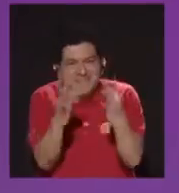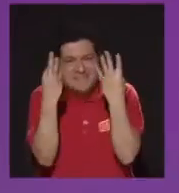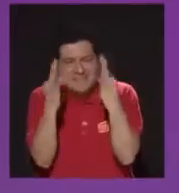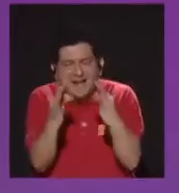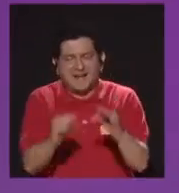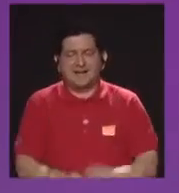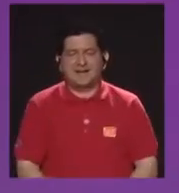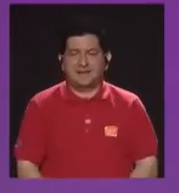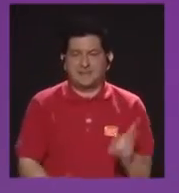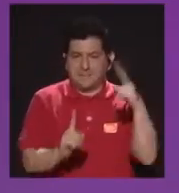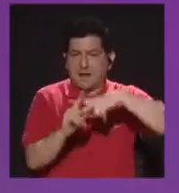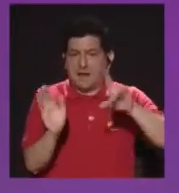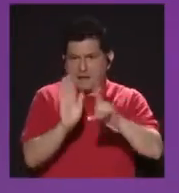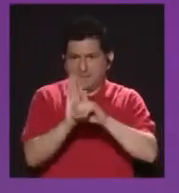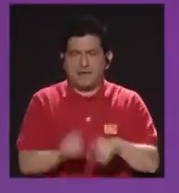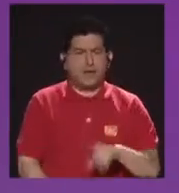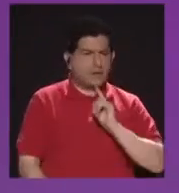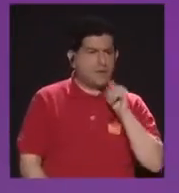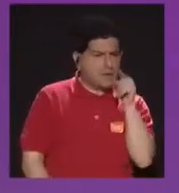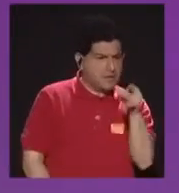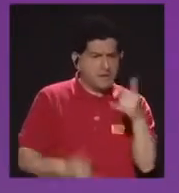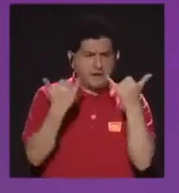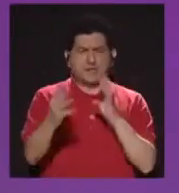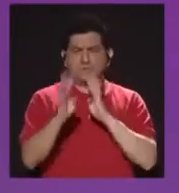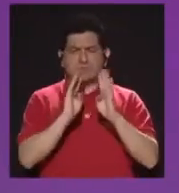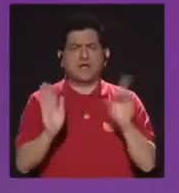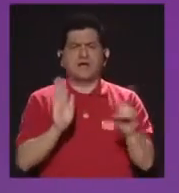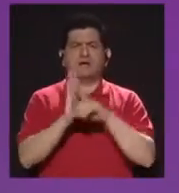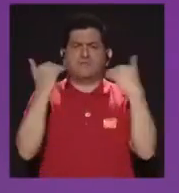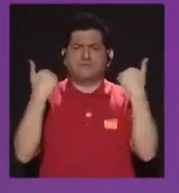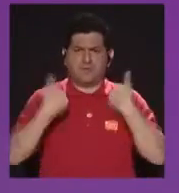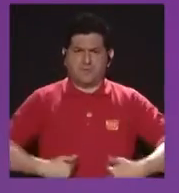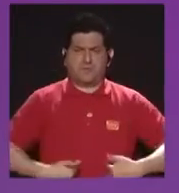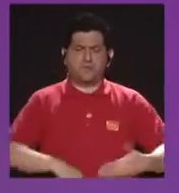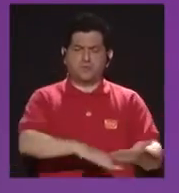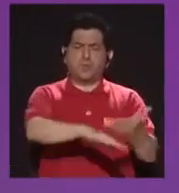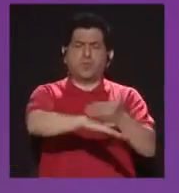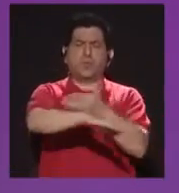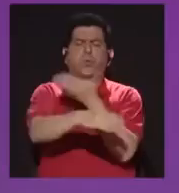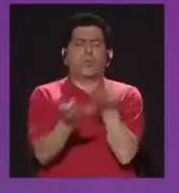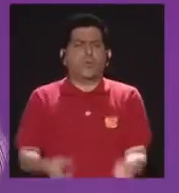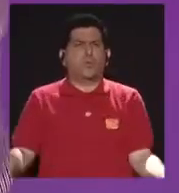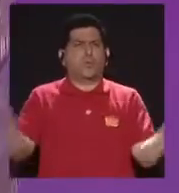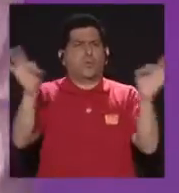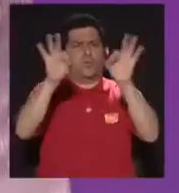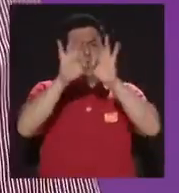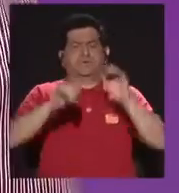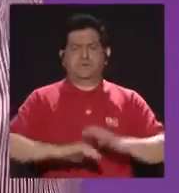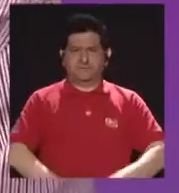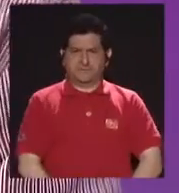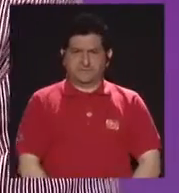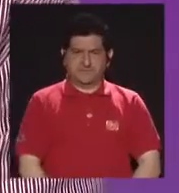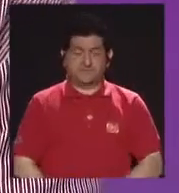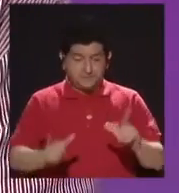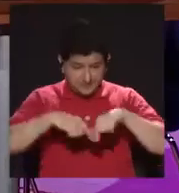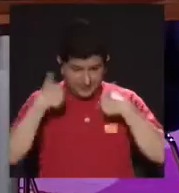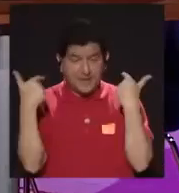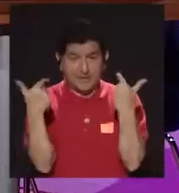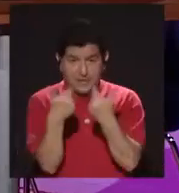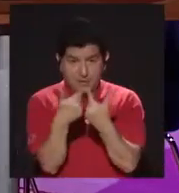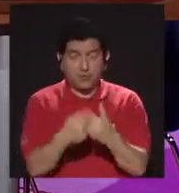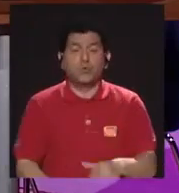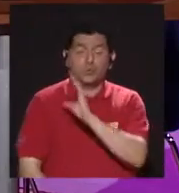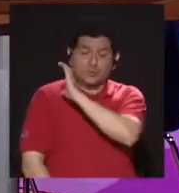y ya este pronunciamiento de habla de derechos humanos es un gran ave es un avance importante verdad y estos grupos y